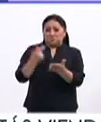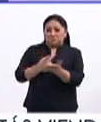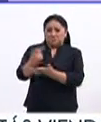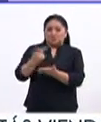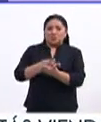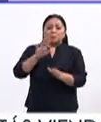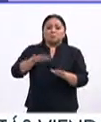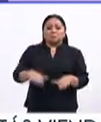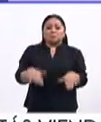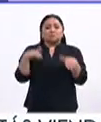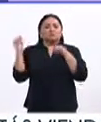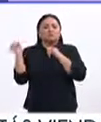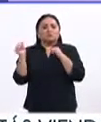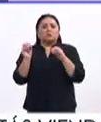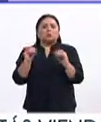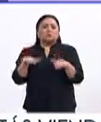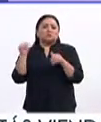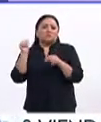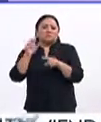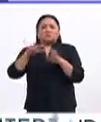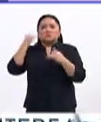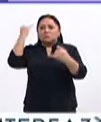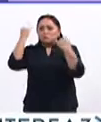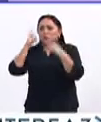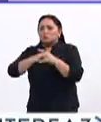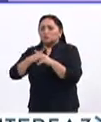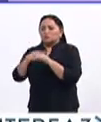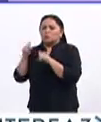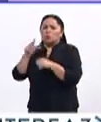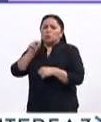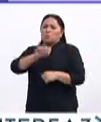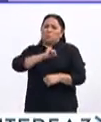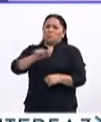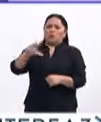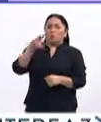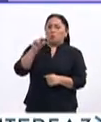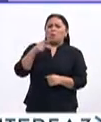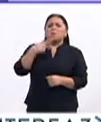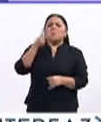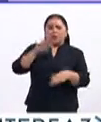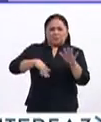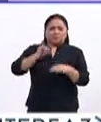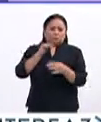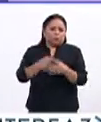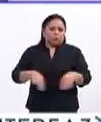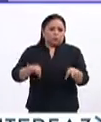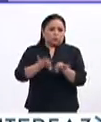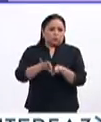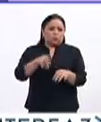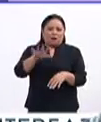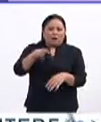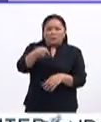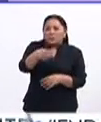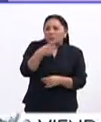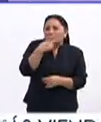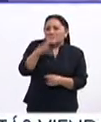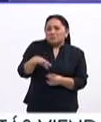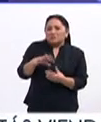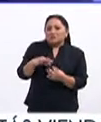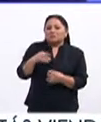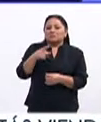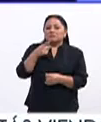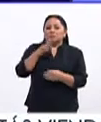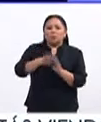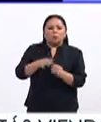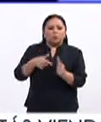se aíslan, se Sí, o sea. dedican a su creación literaria, que no es que sea malo, ni mucho menos, pero también es importante este aspecto que tú comentas, el